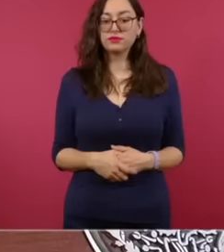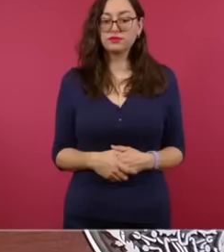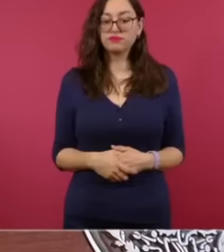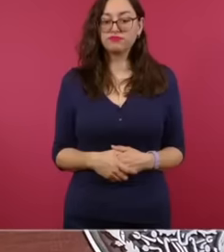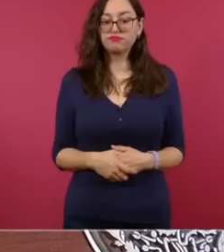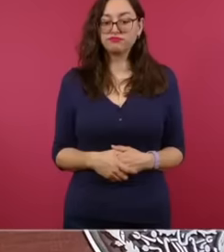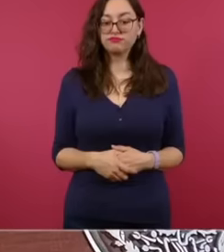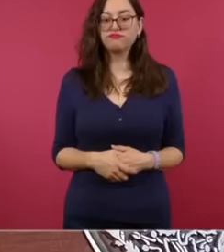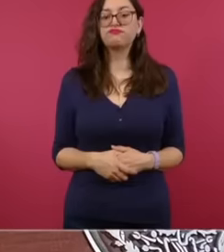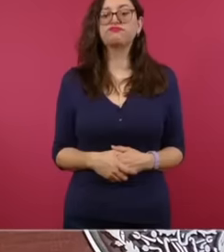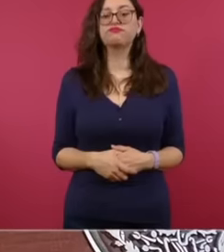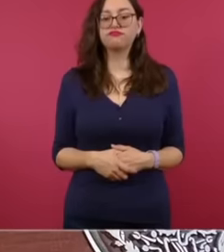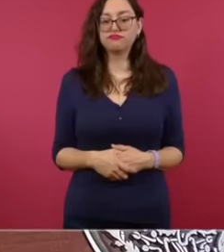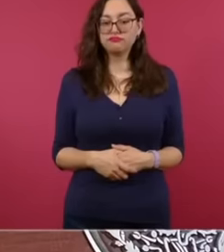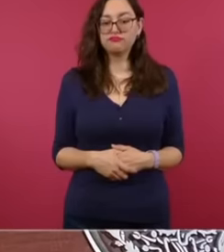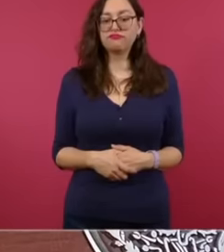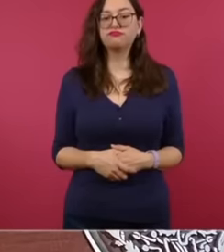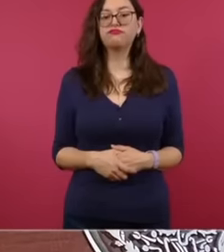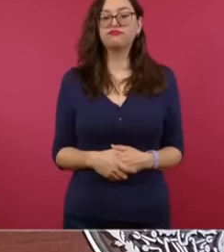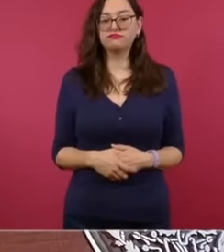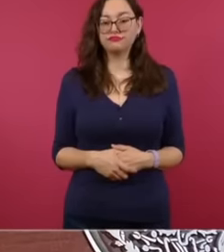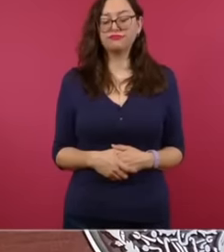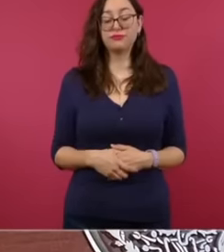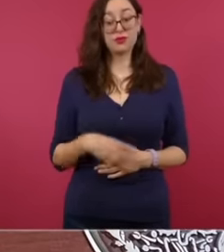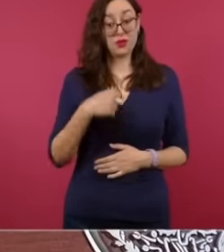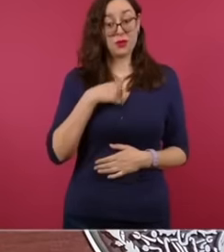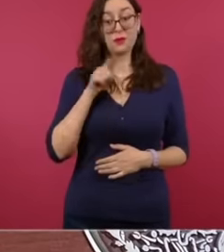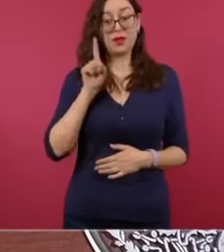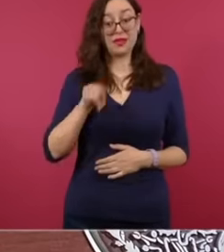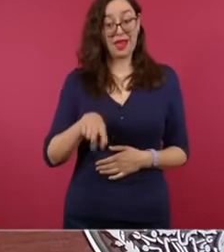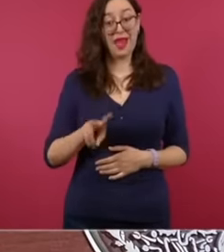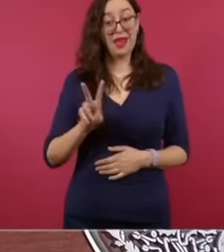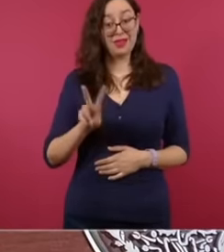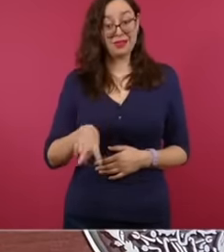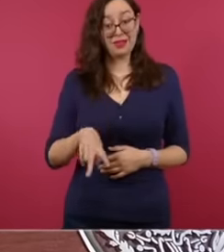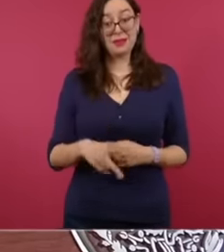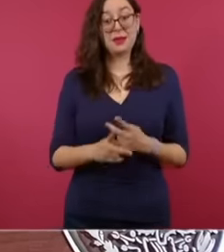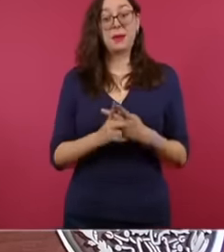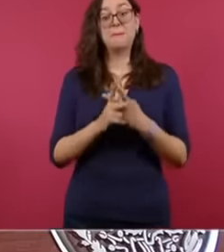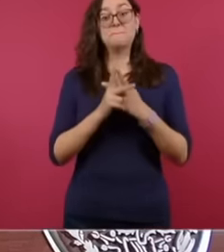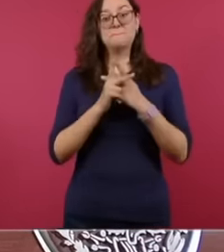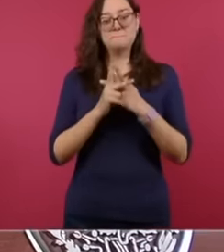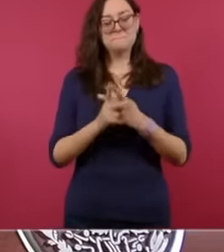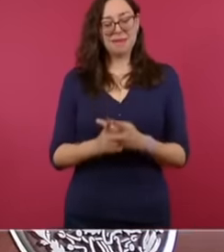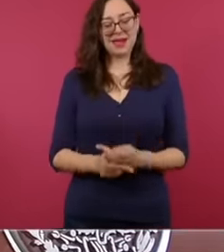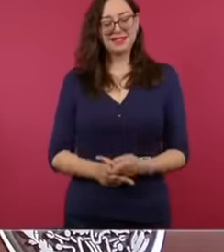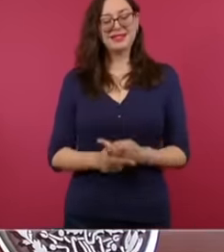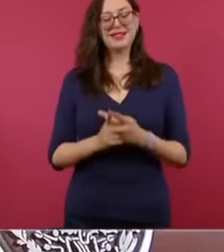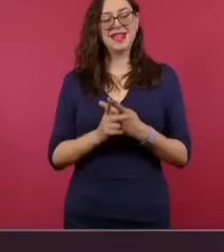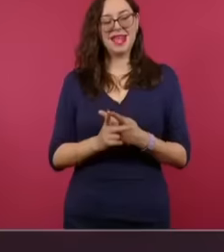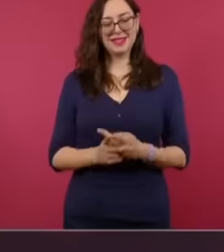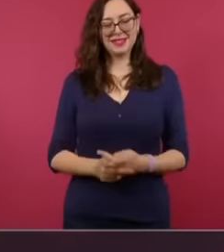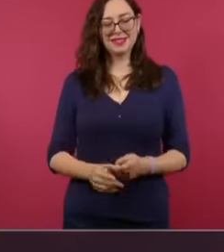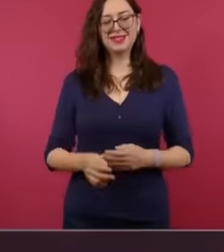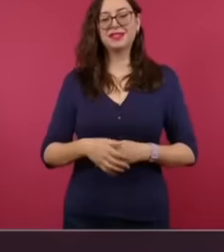bastante tolerante. Mira, reina, mira, soy tan tolerante.